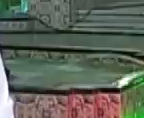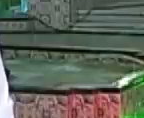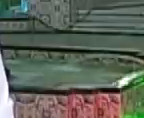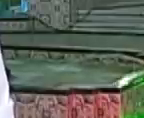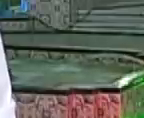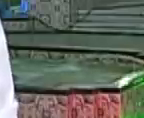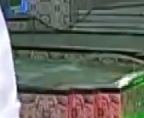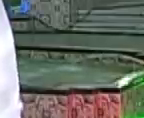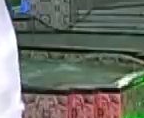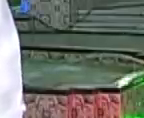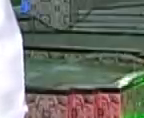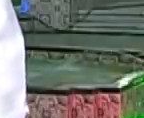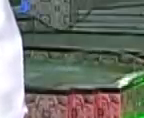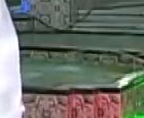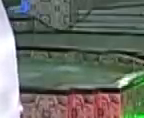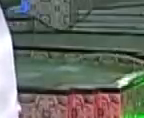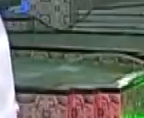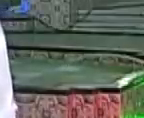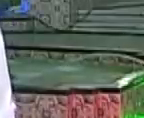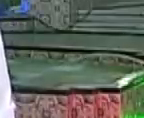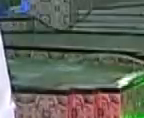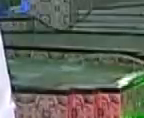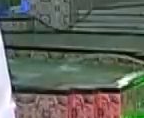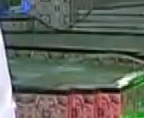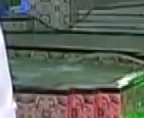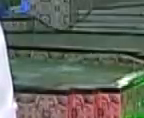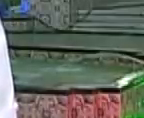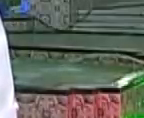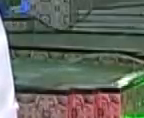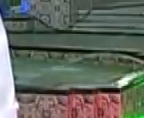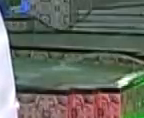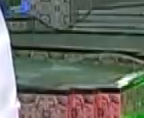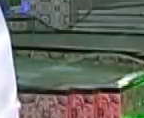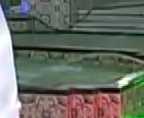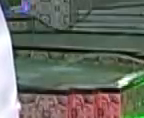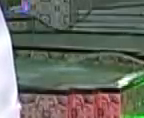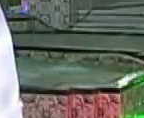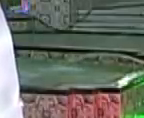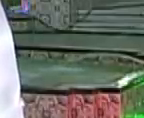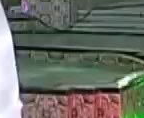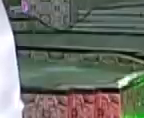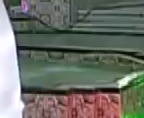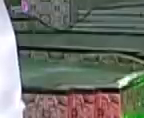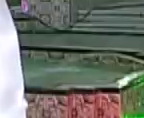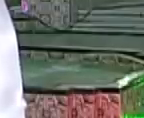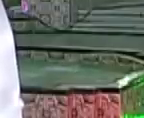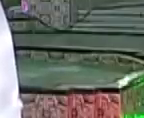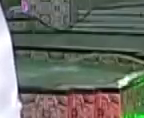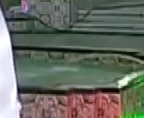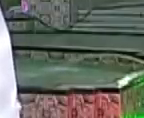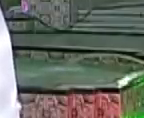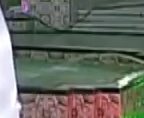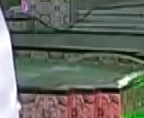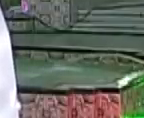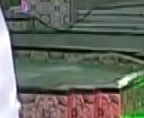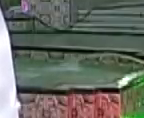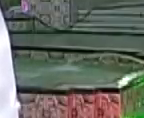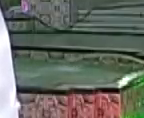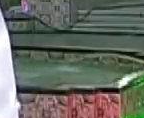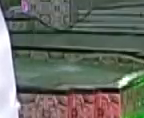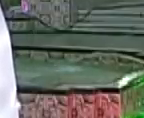Muy buenas tardes a todo el pueblo de Venezuela, a este pueblo que de